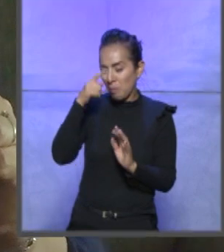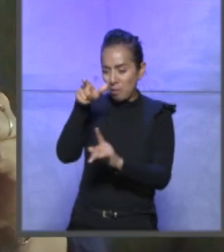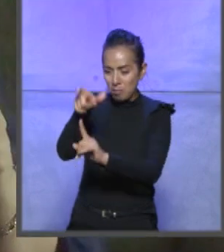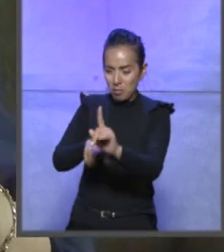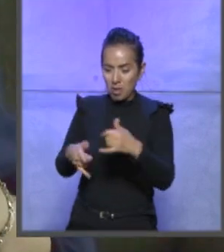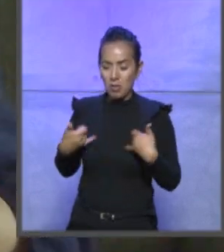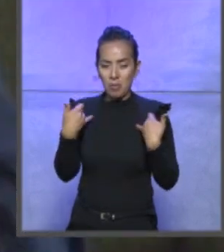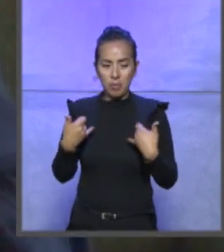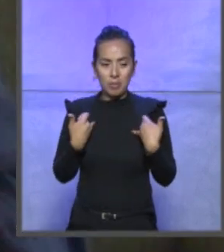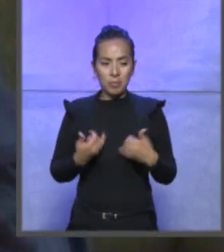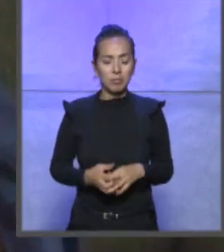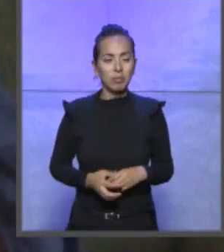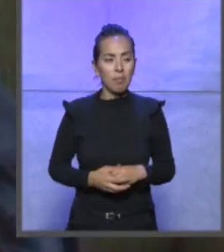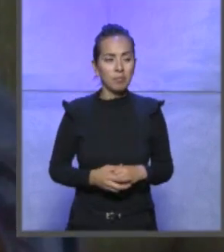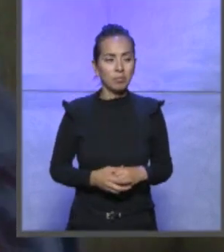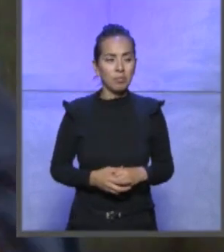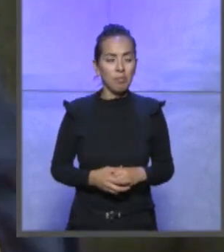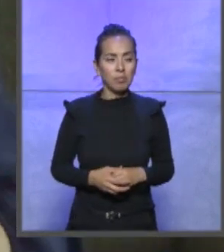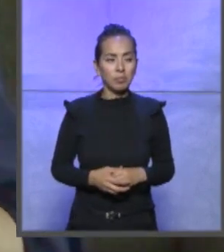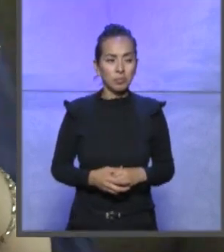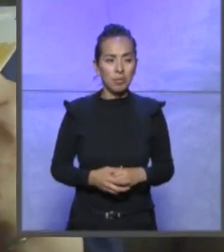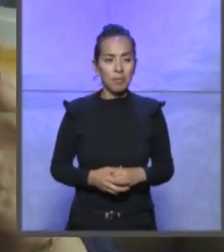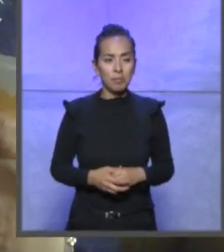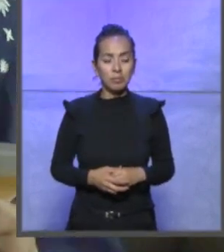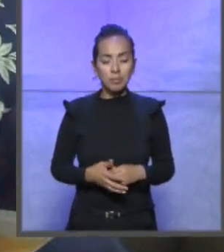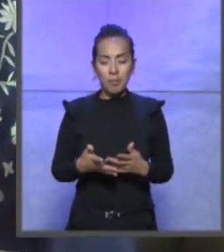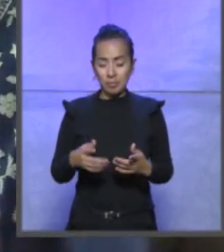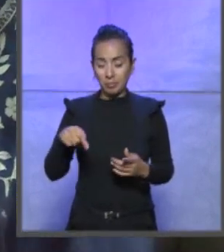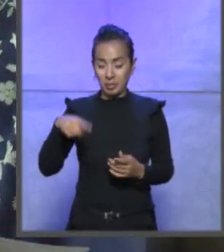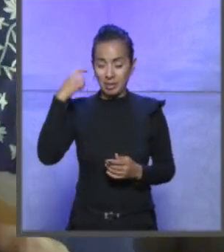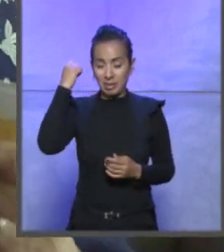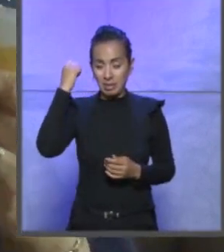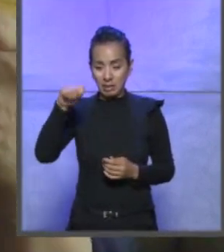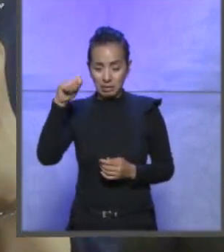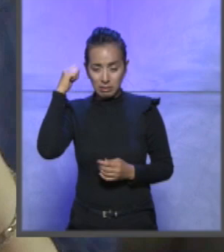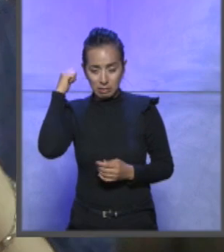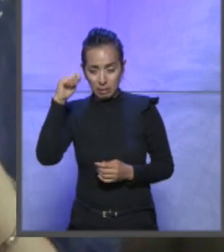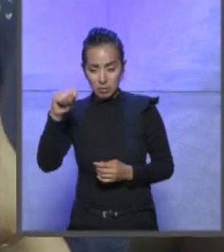juventud. ¿Sí? Bien, entonces en nuestro estado,